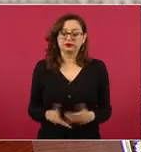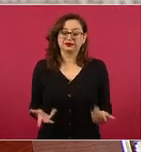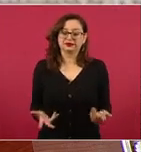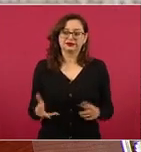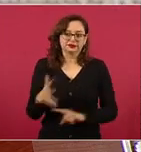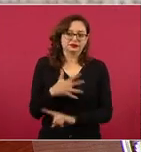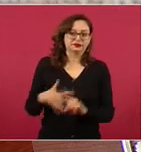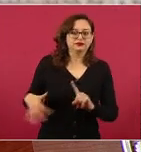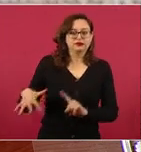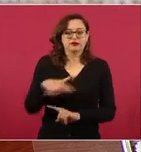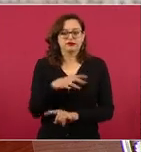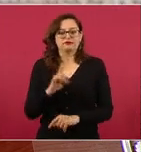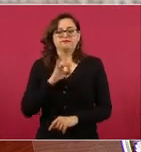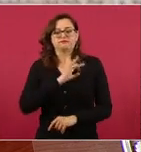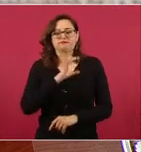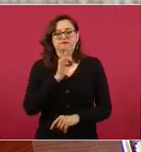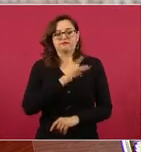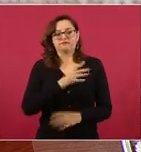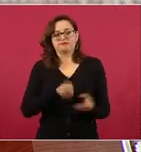en el ambiente.